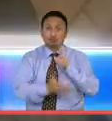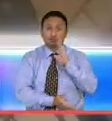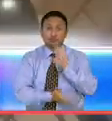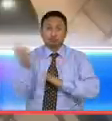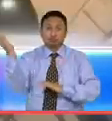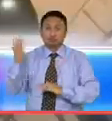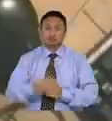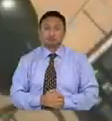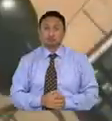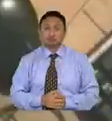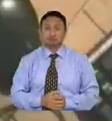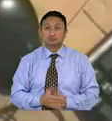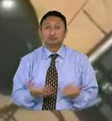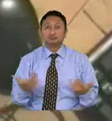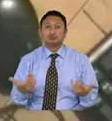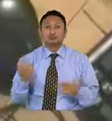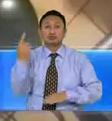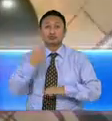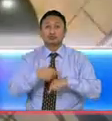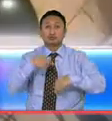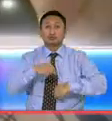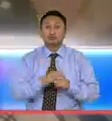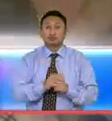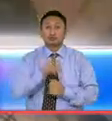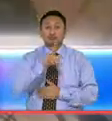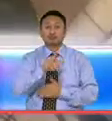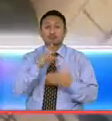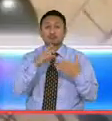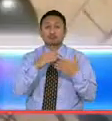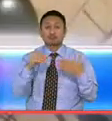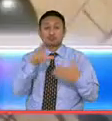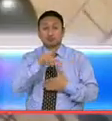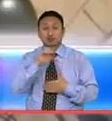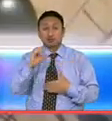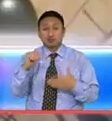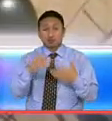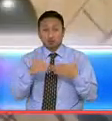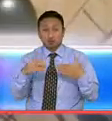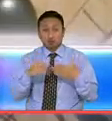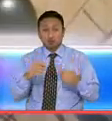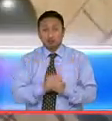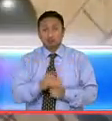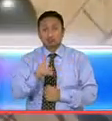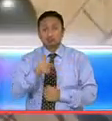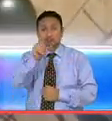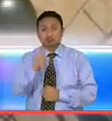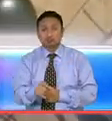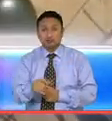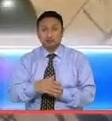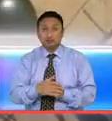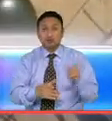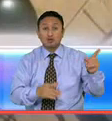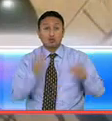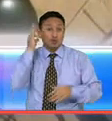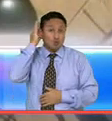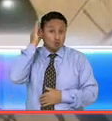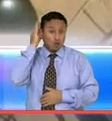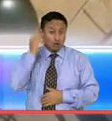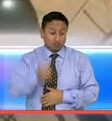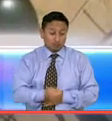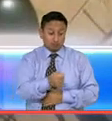huyeron. Buscaban la caja del día, se llevaron cerca de $300. Con el dedo en el gatillo, uno de los malandrines obligó a la cajera a entregar el